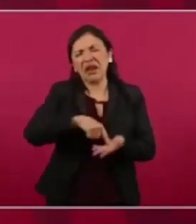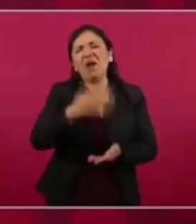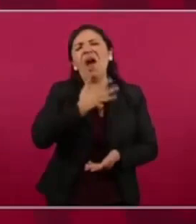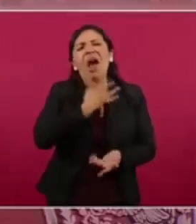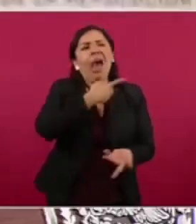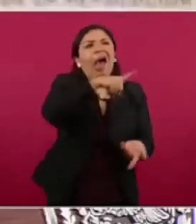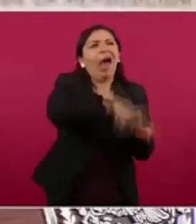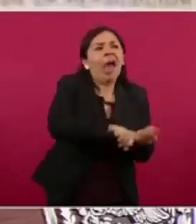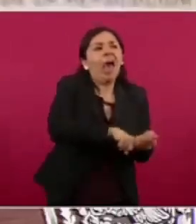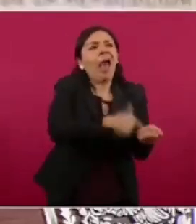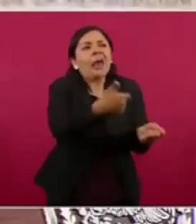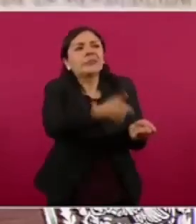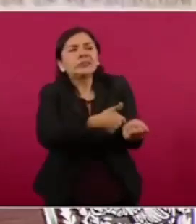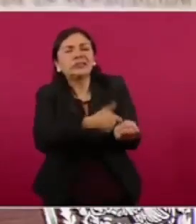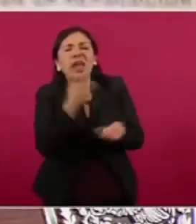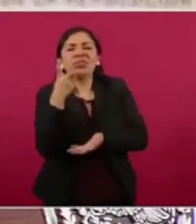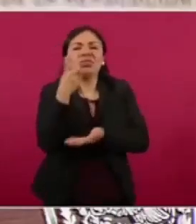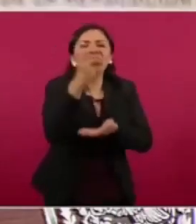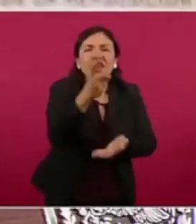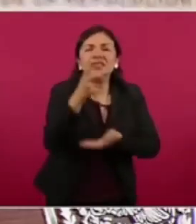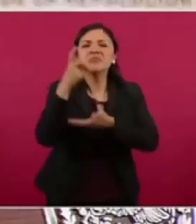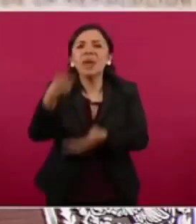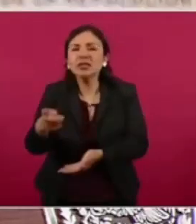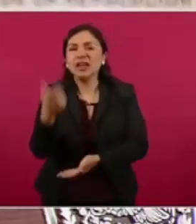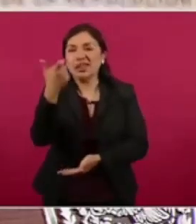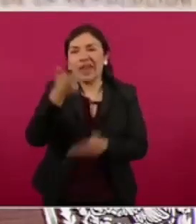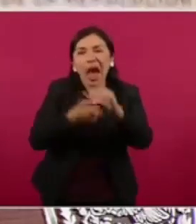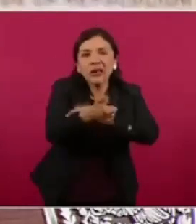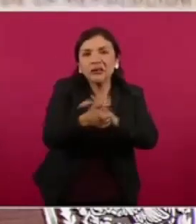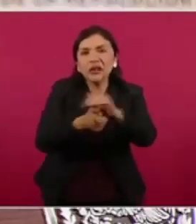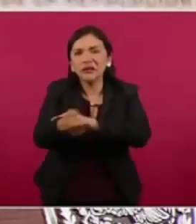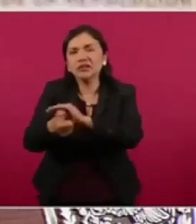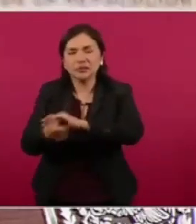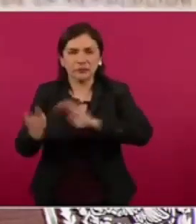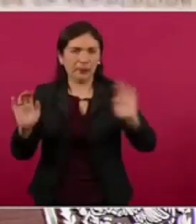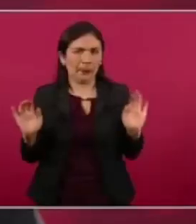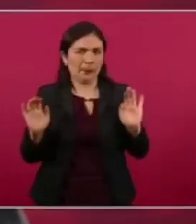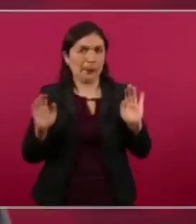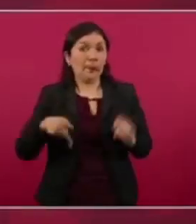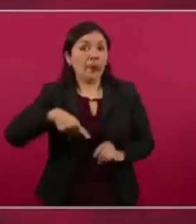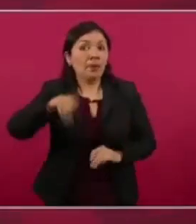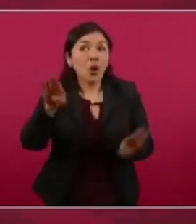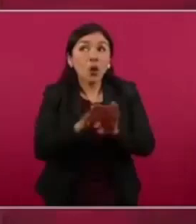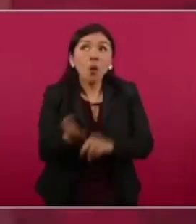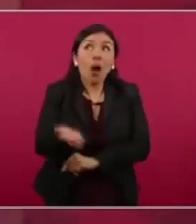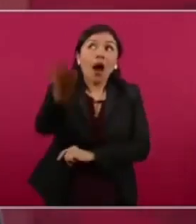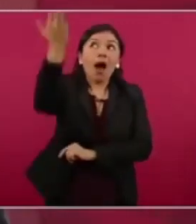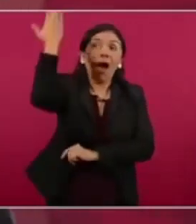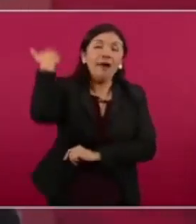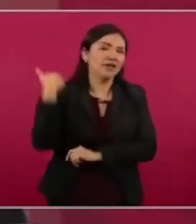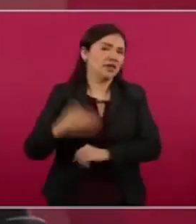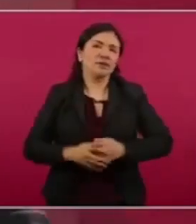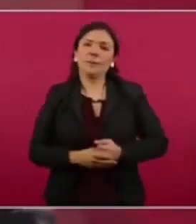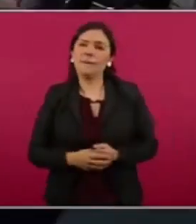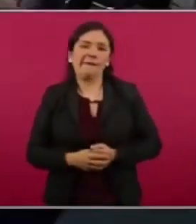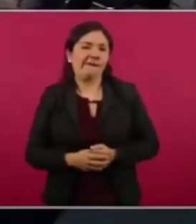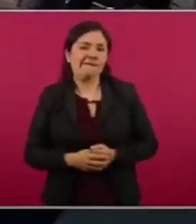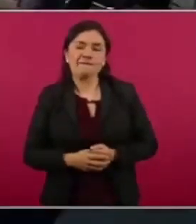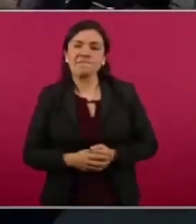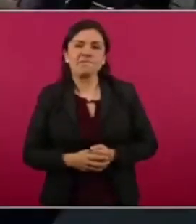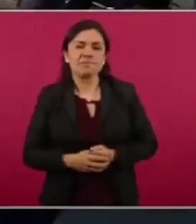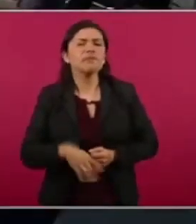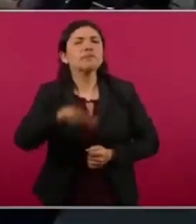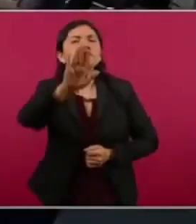y dinero, pero nada que ver con lo que había. La participación superó.